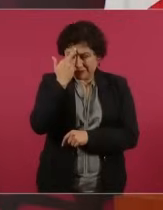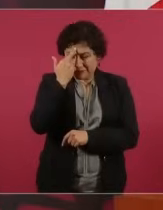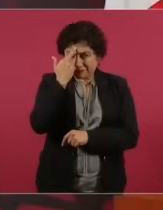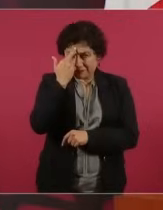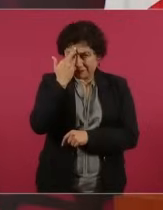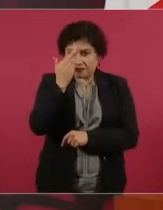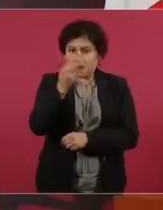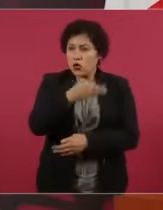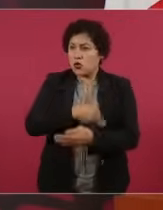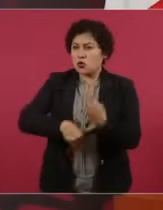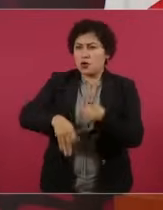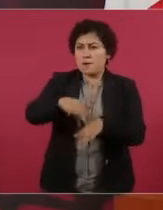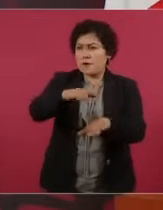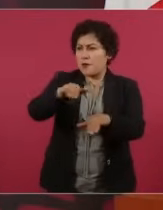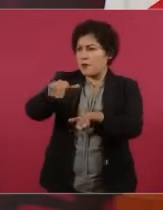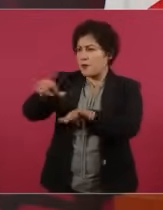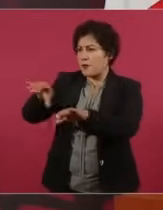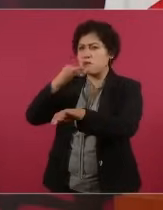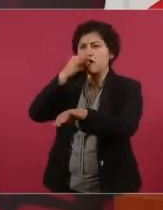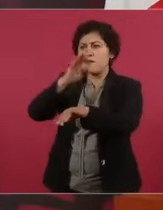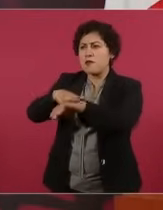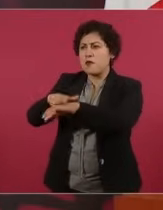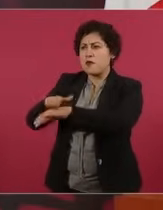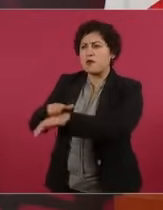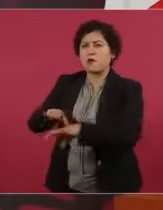López Dóriga, Ciro,